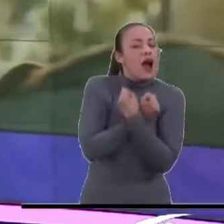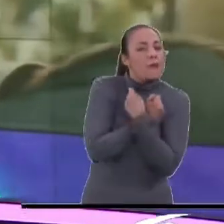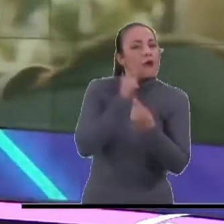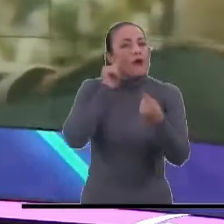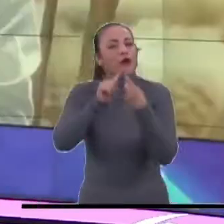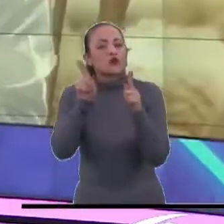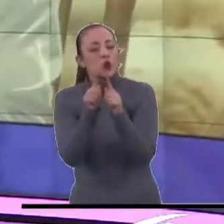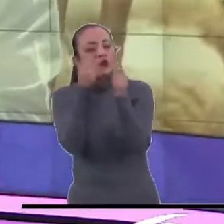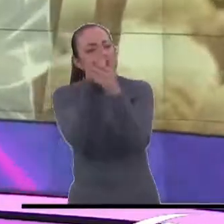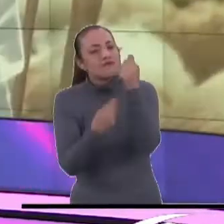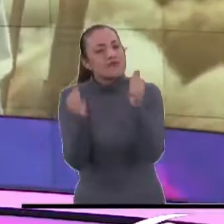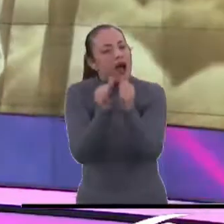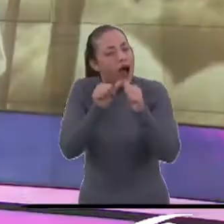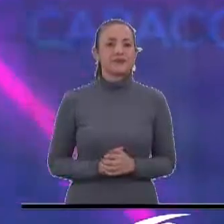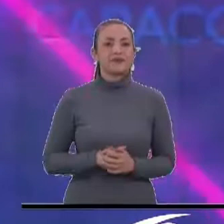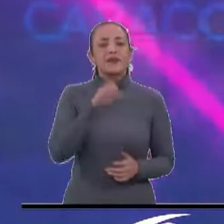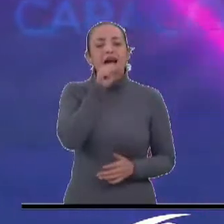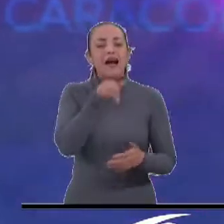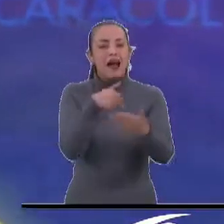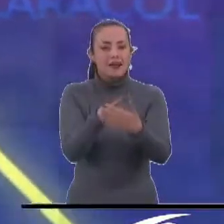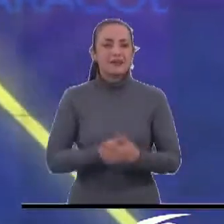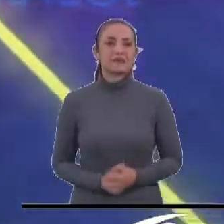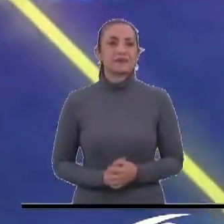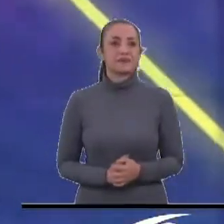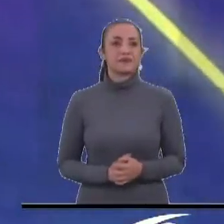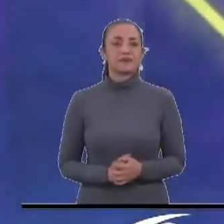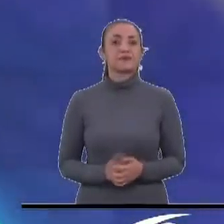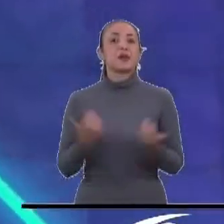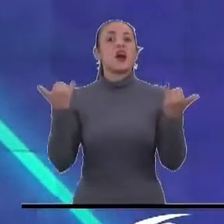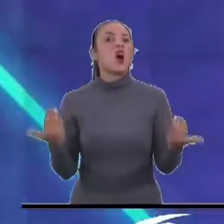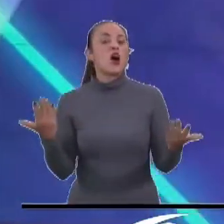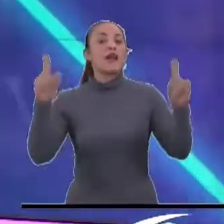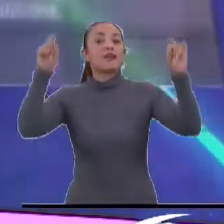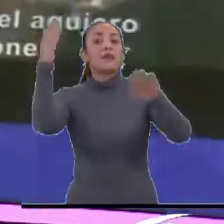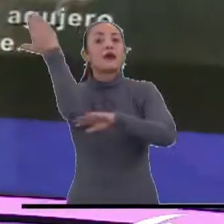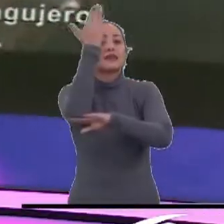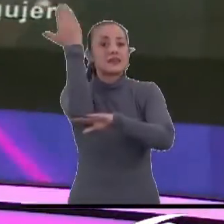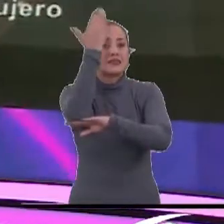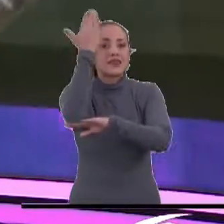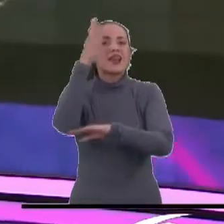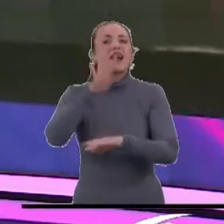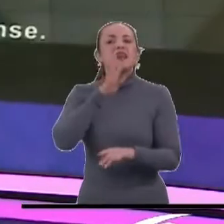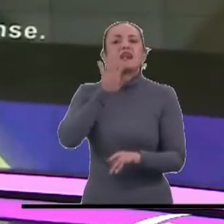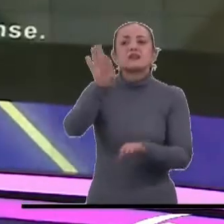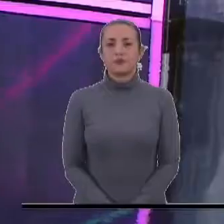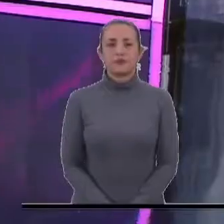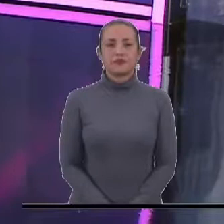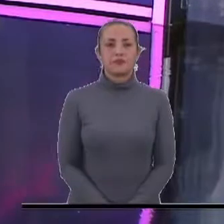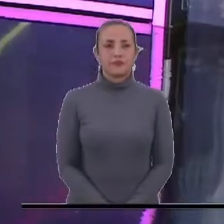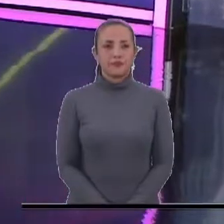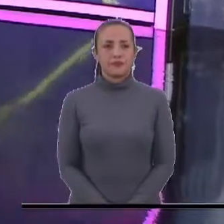perdure hasta la eternidad. Ahora hablemos de cine porque se conocieron los ganadores de los premios DGA y del